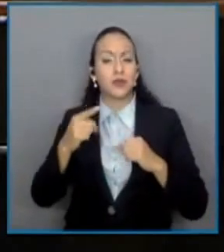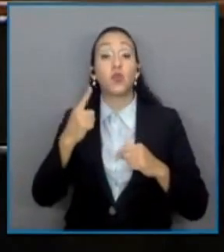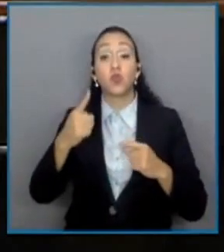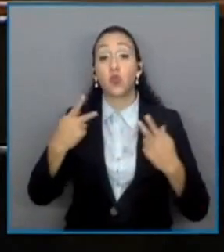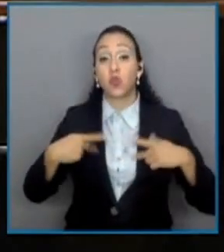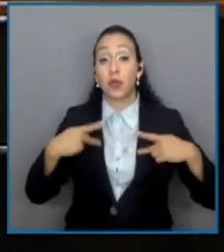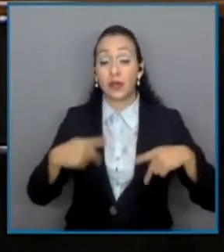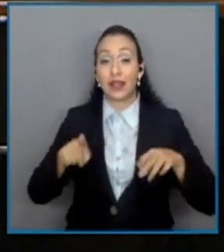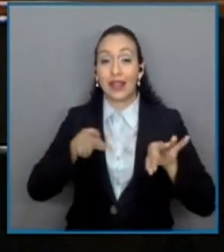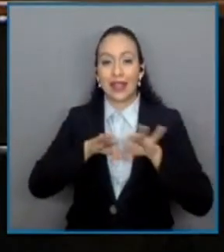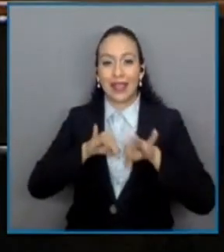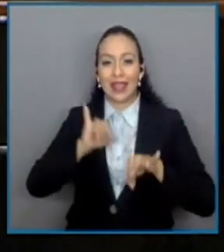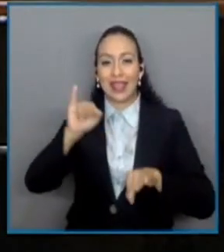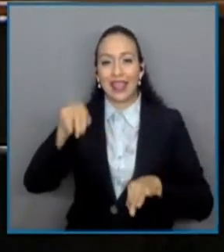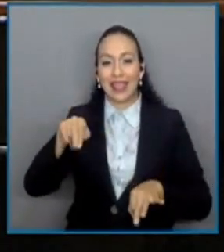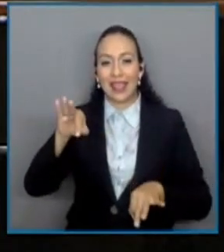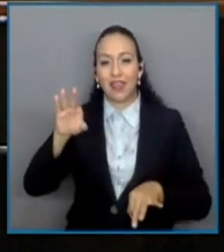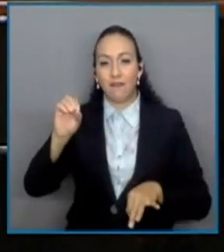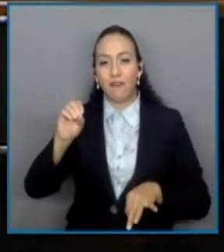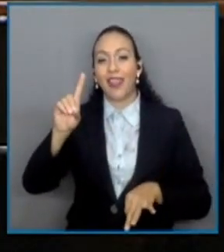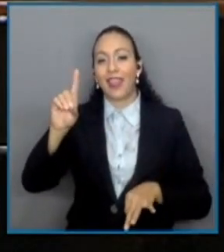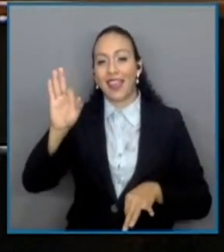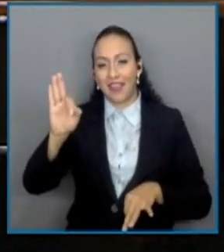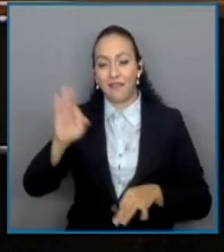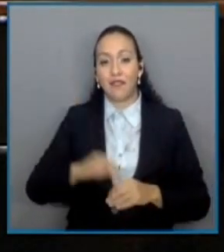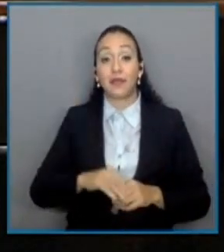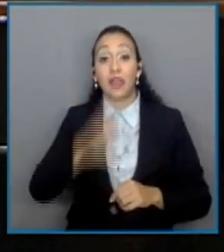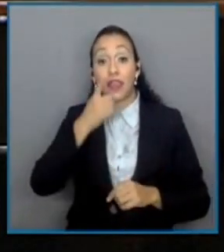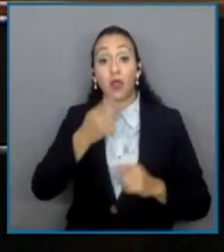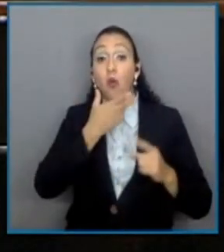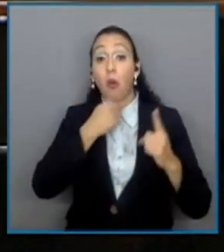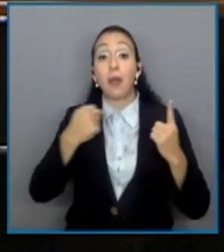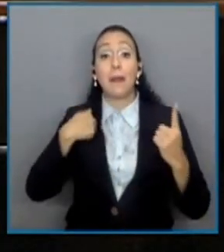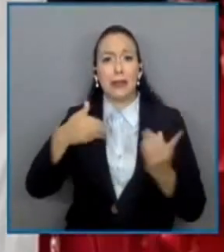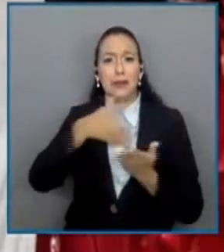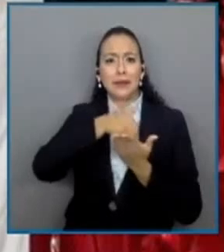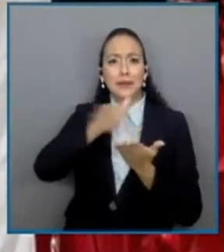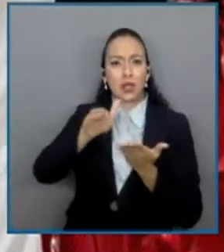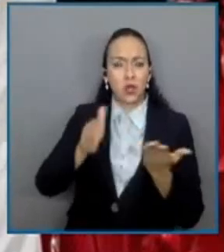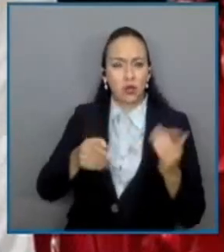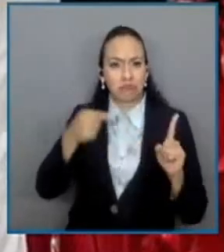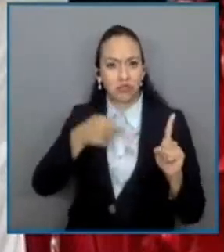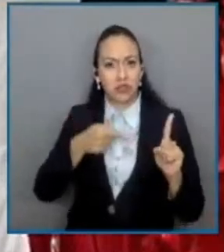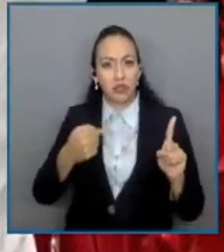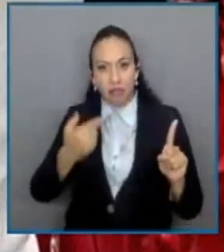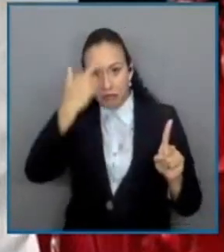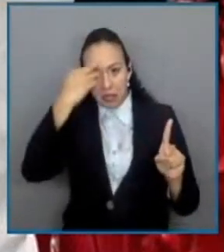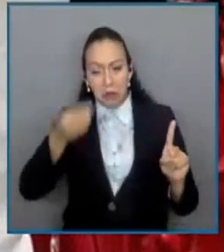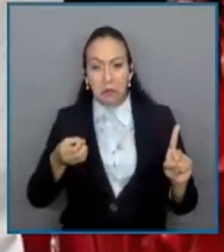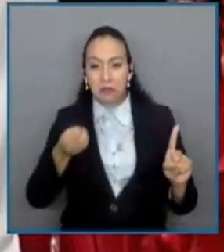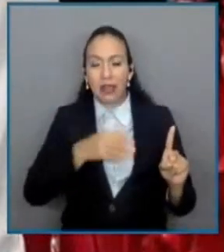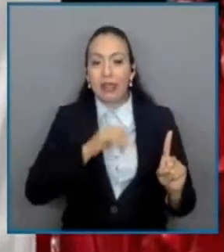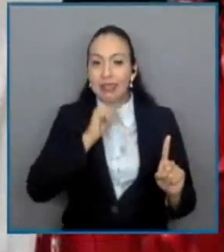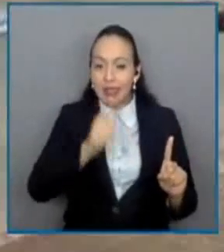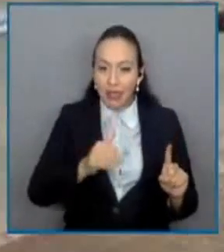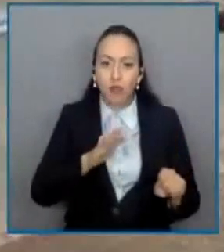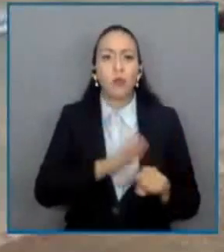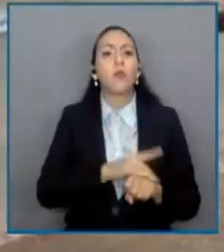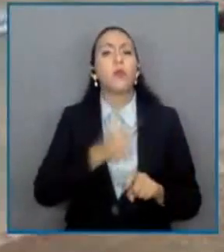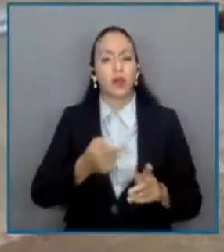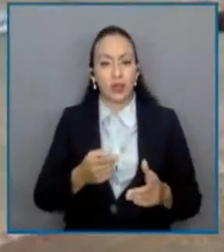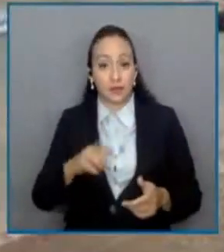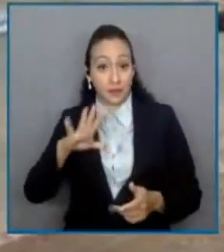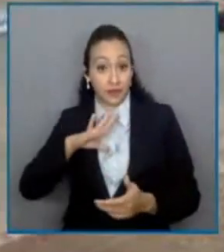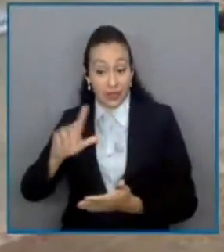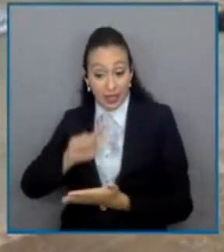InfoDF demandó haber sufrido despido injustificado. No se le dio la razón porque una disposición de la ley de dicho